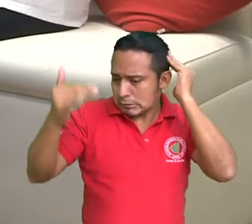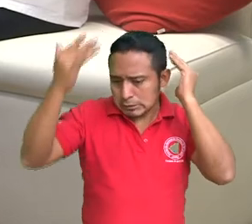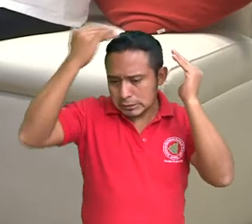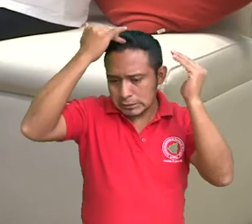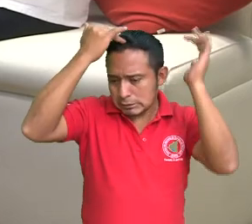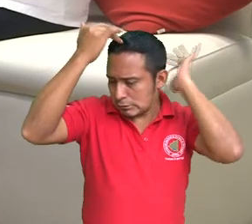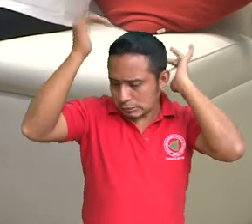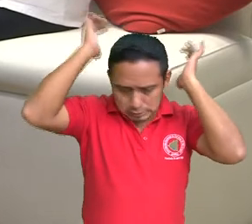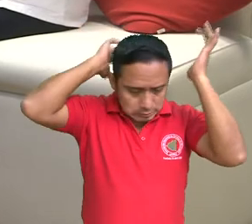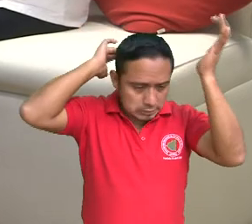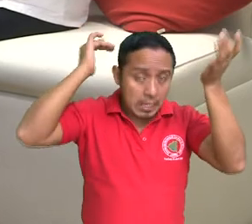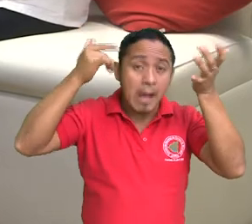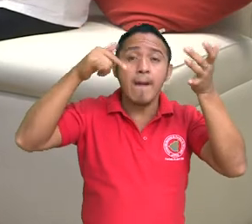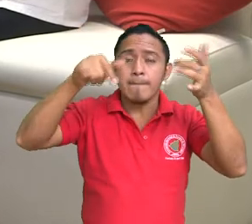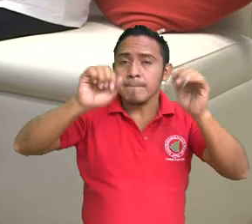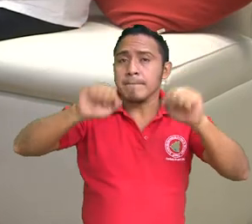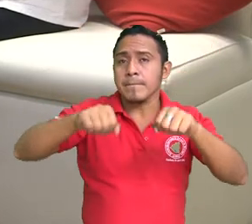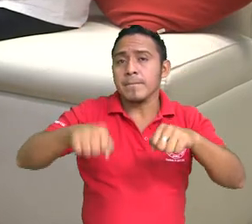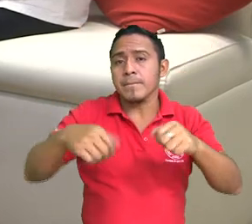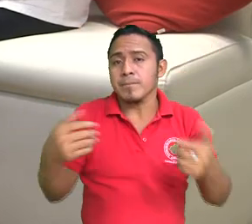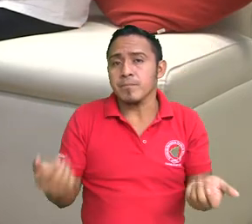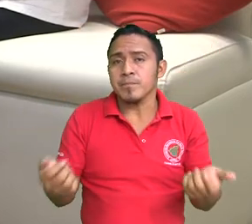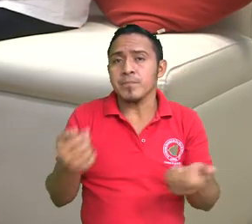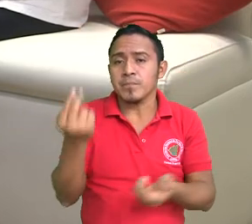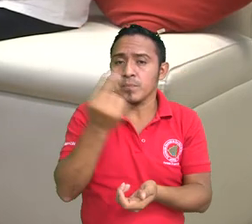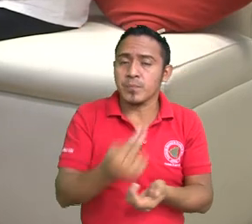pelo. Entonces puede ayudar con